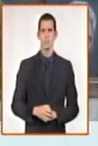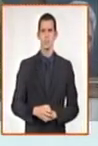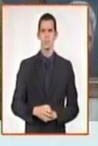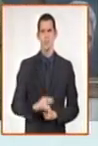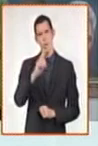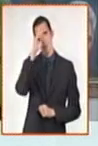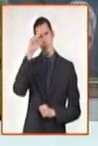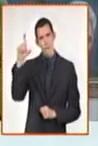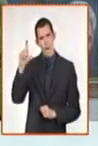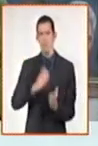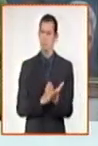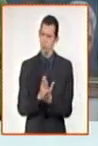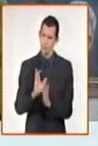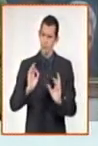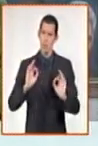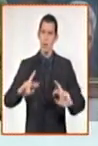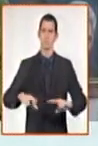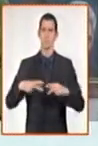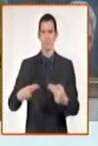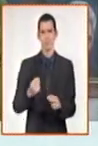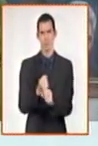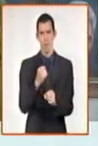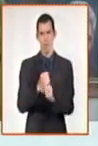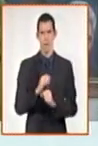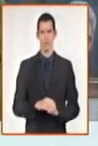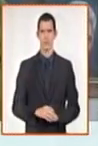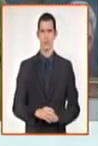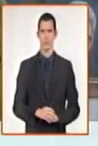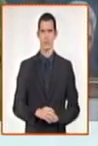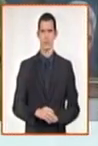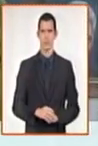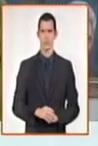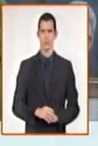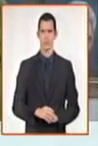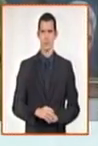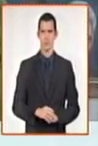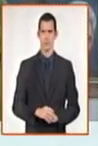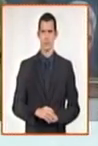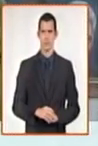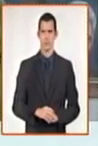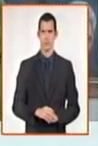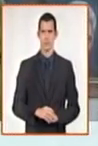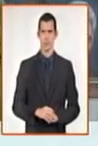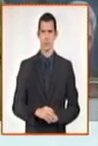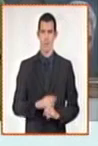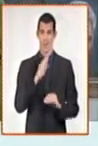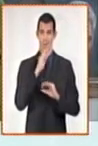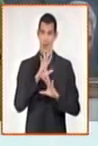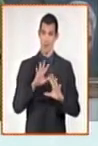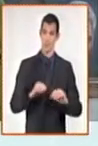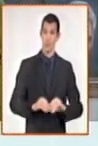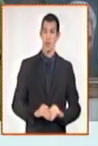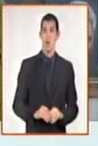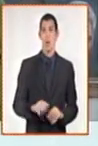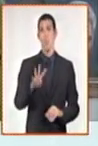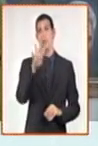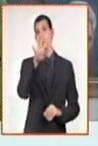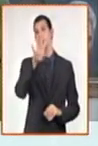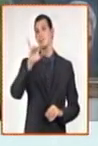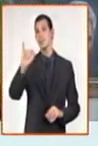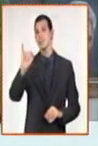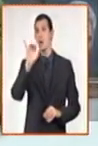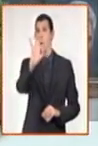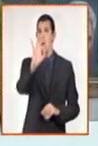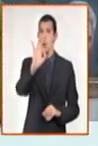El sistema de educación fue seriamente también dañado con más de